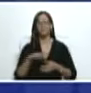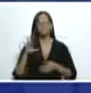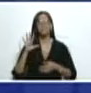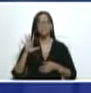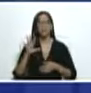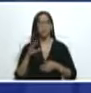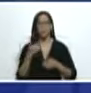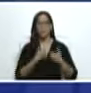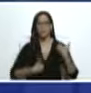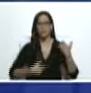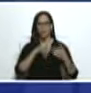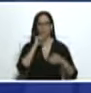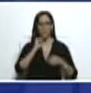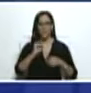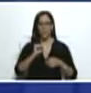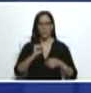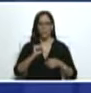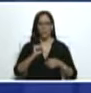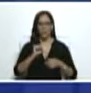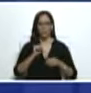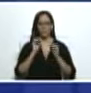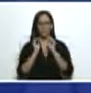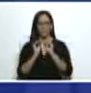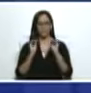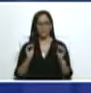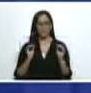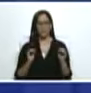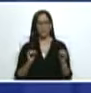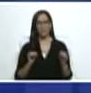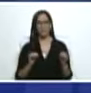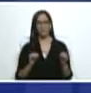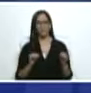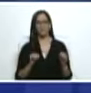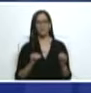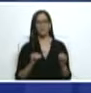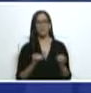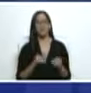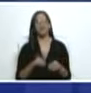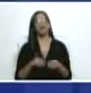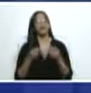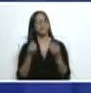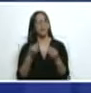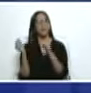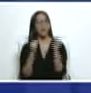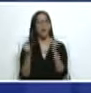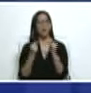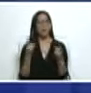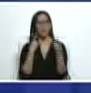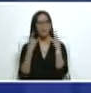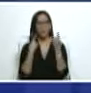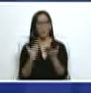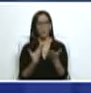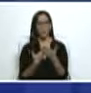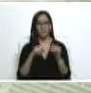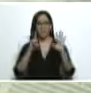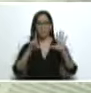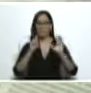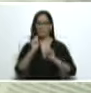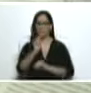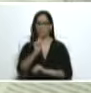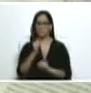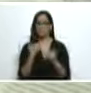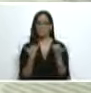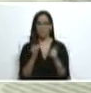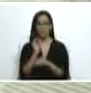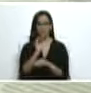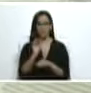presidente Maduro anuncia extensión de asambleas de consulta, debate y acción para propuesta de las 7T. Ya lo anuncié,